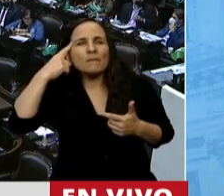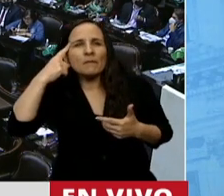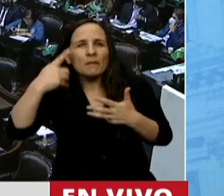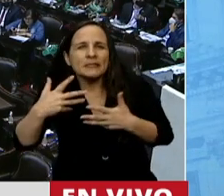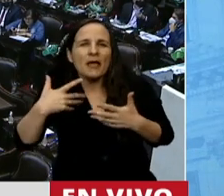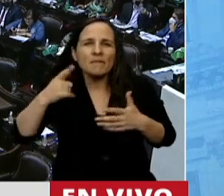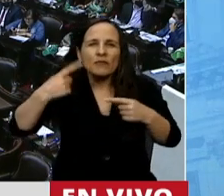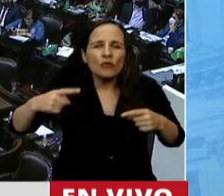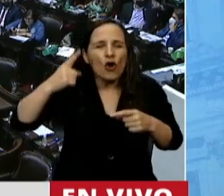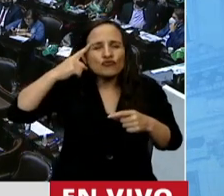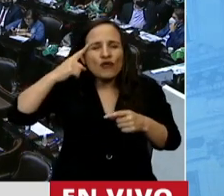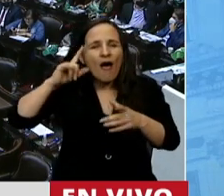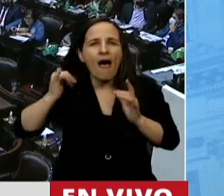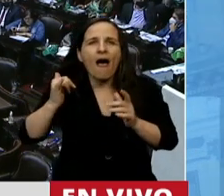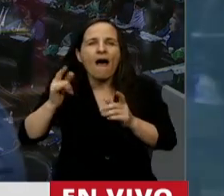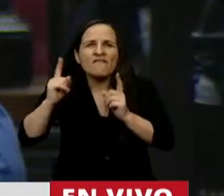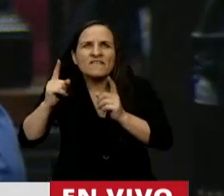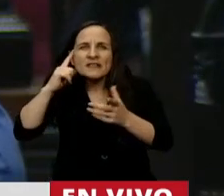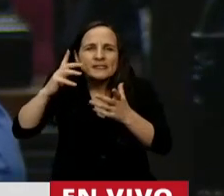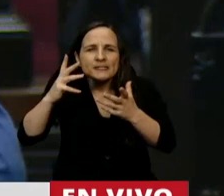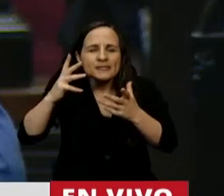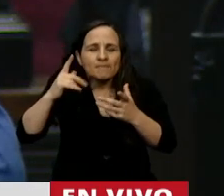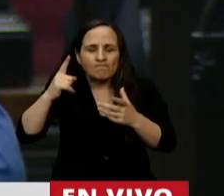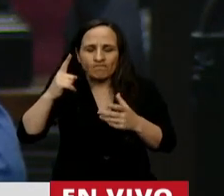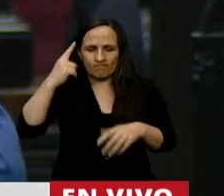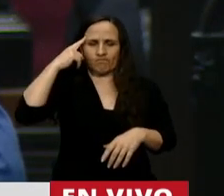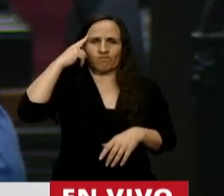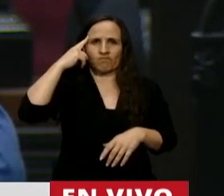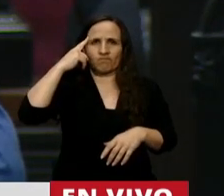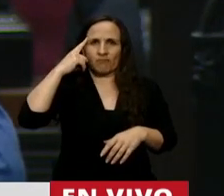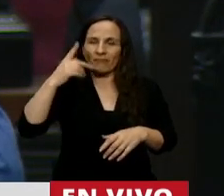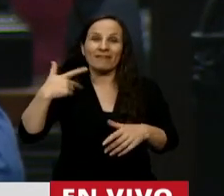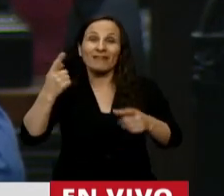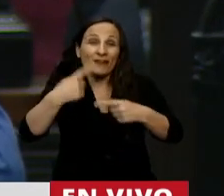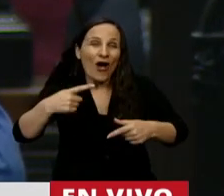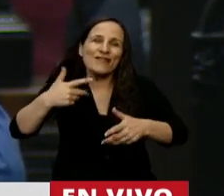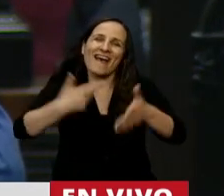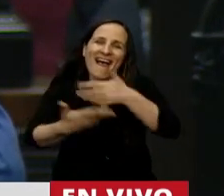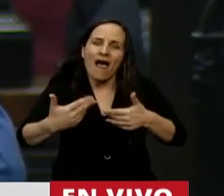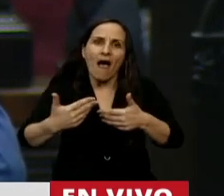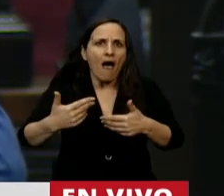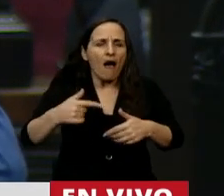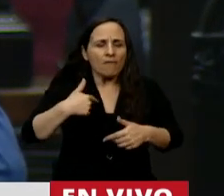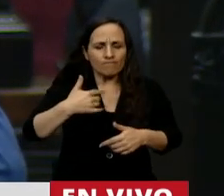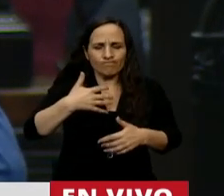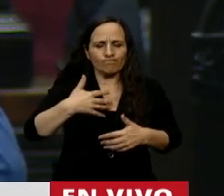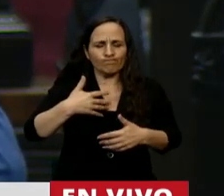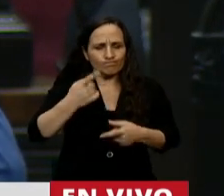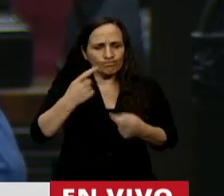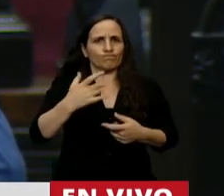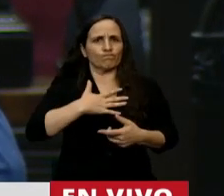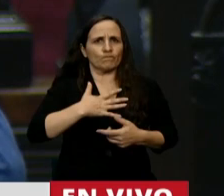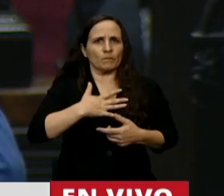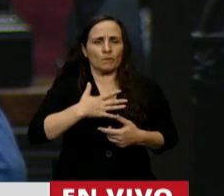y dogmas, pude entender realmente, gracias a todas estas cosas, que lo que pensamos cada uno